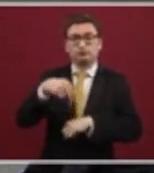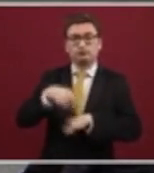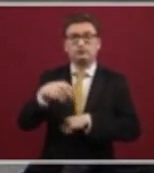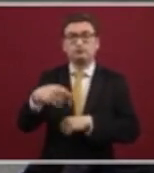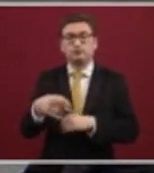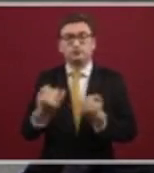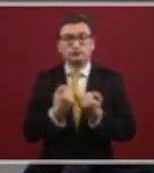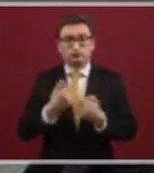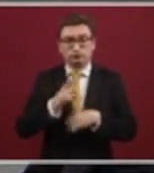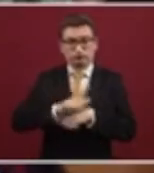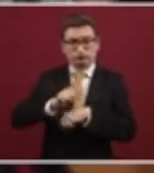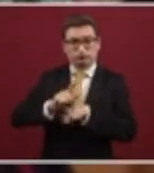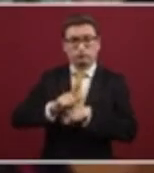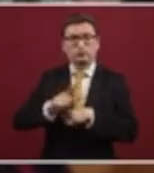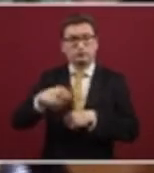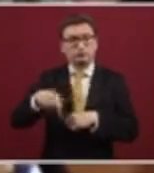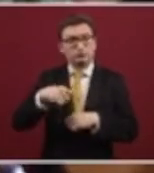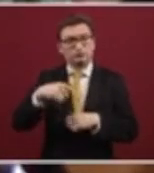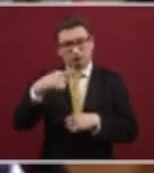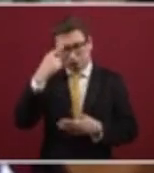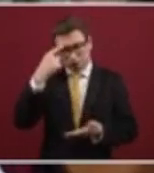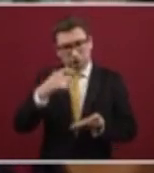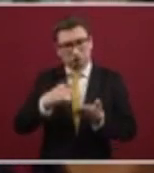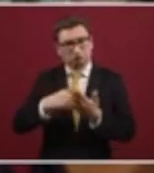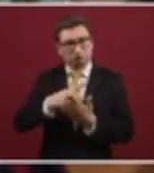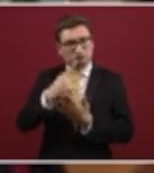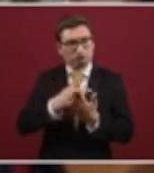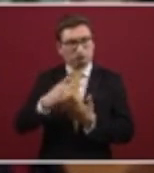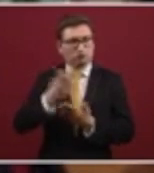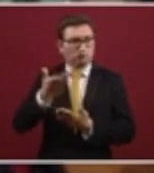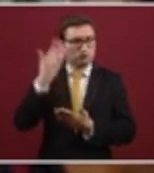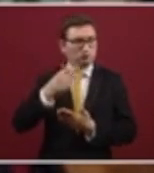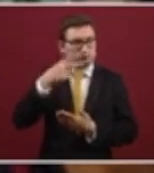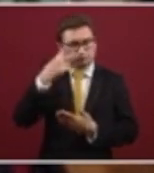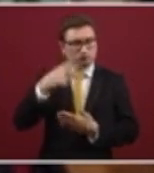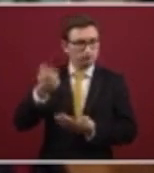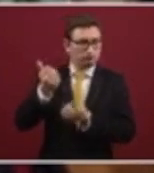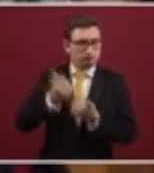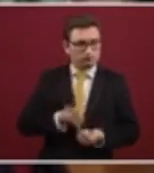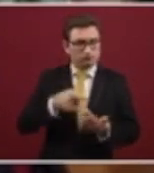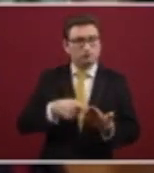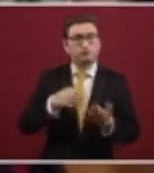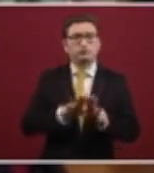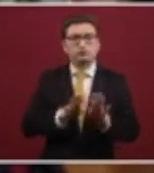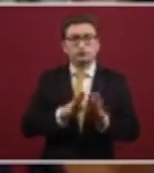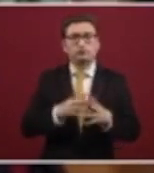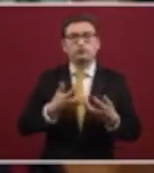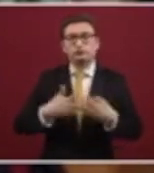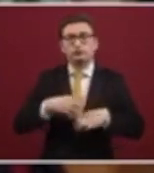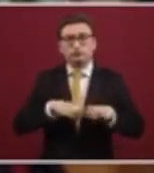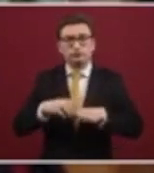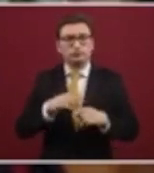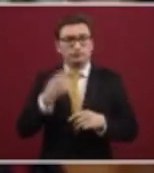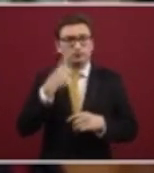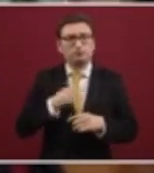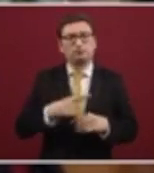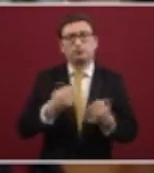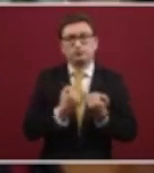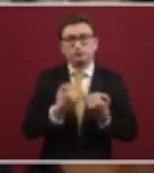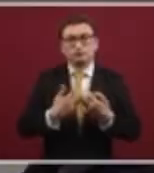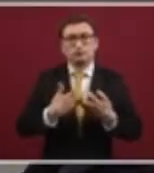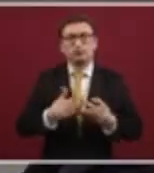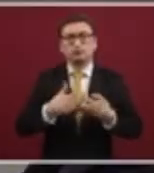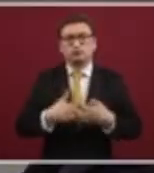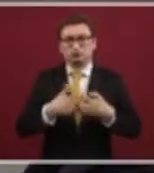Guatemala tienen un plan y lo trajeron a México hace algunos años para desarrollar proveedores para la micro, pequeña y mediana empresa. Gracias a